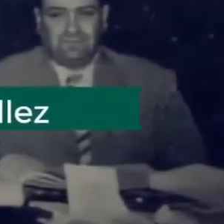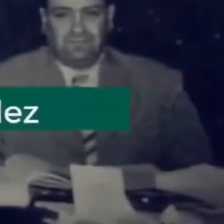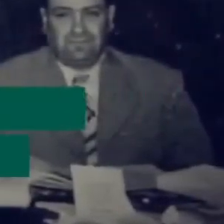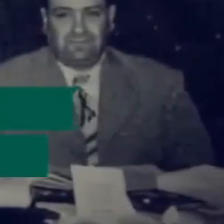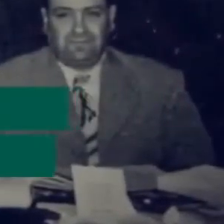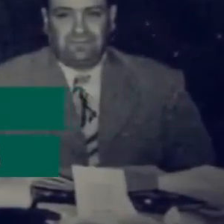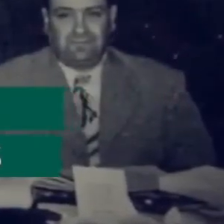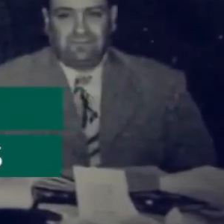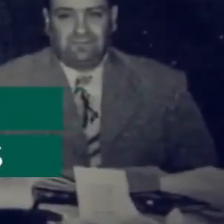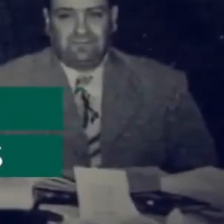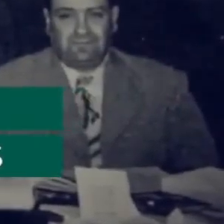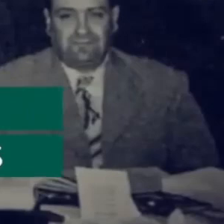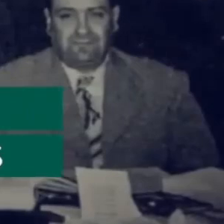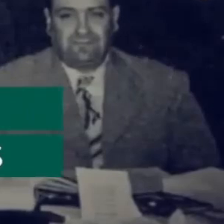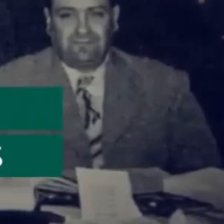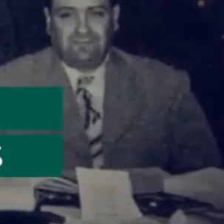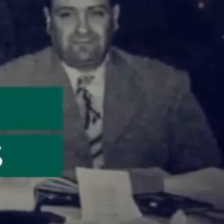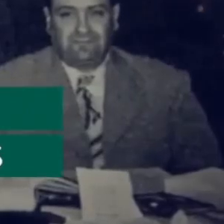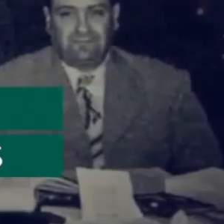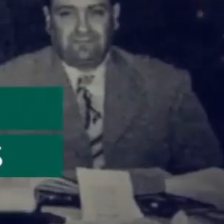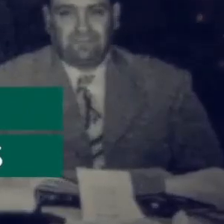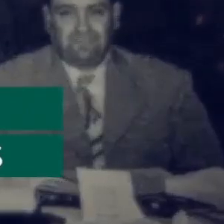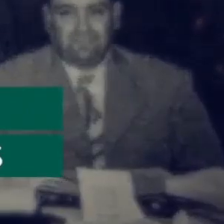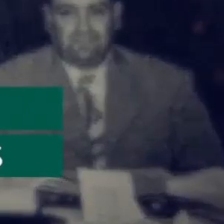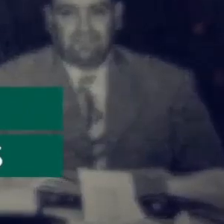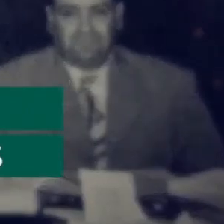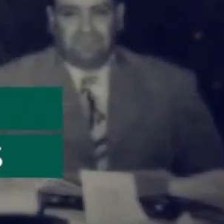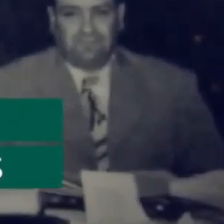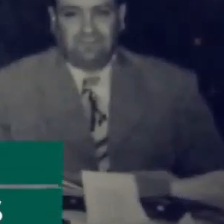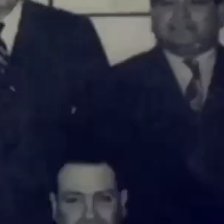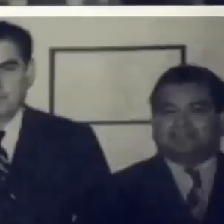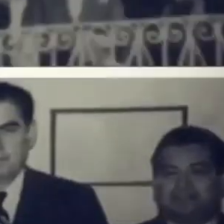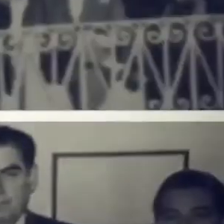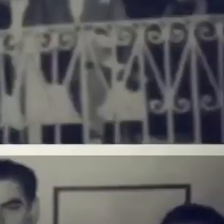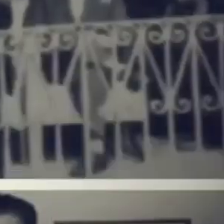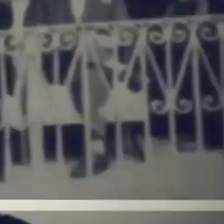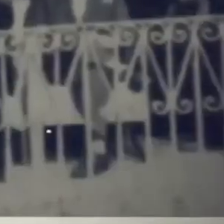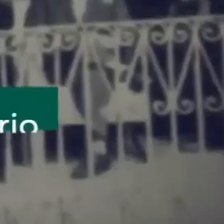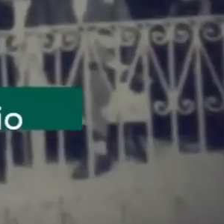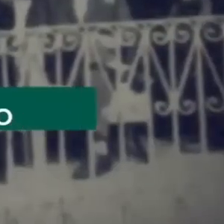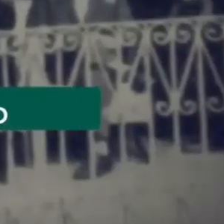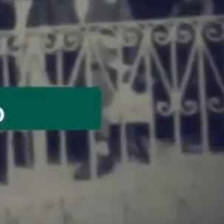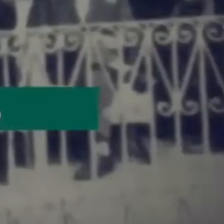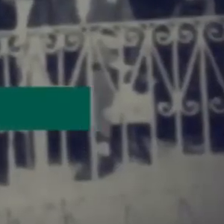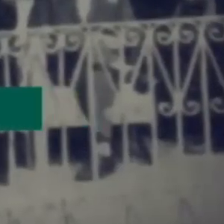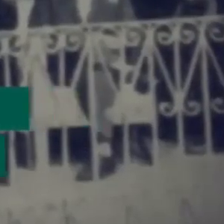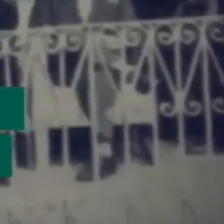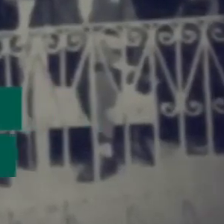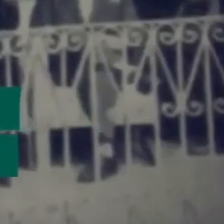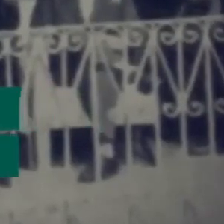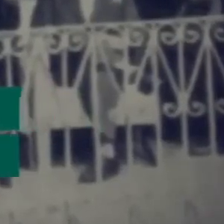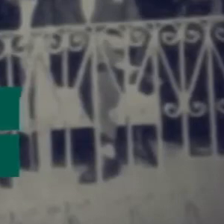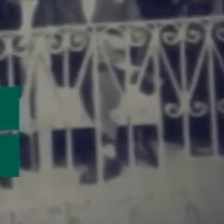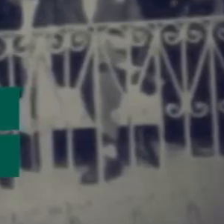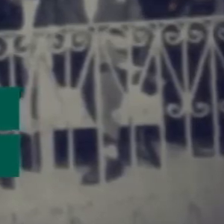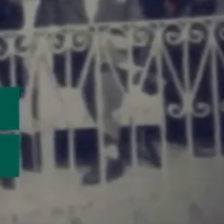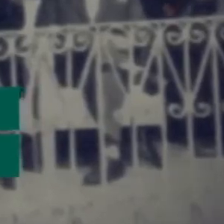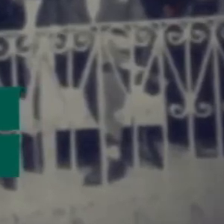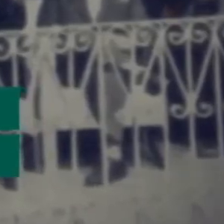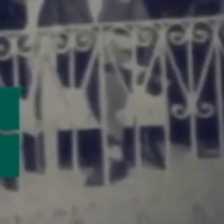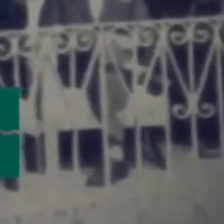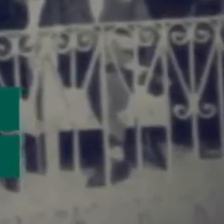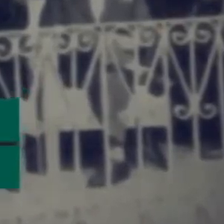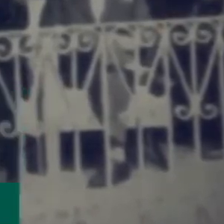García Telles asume la dirección del IMSS. El primer consultorio se instaló el 5 de enero en las calles de Mariscal y Rosales, en la colonia